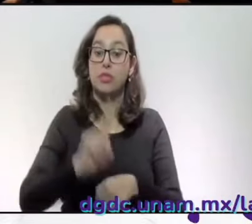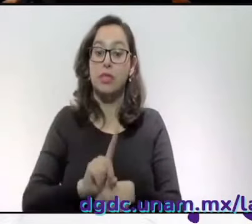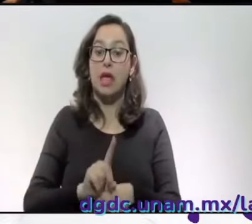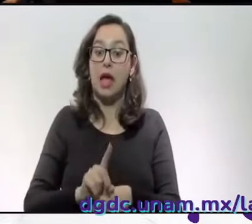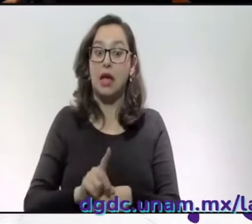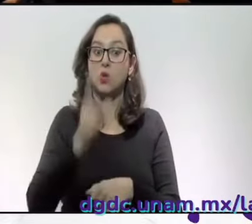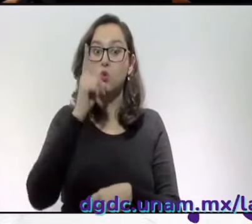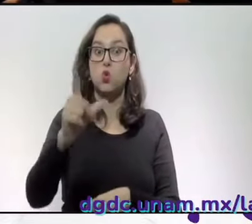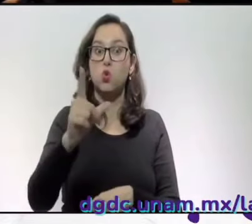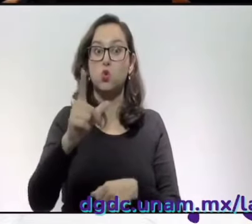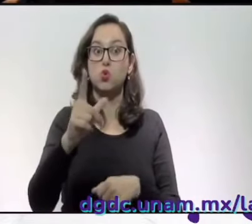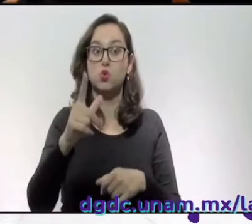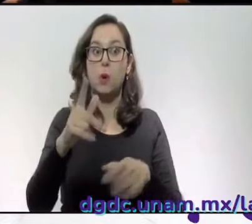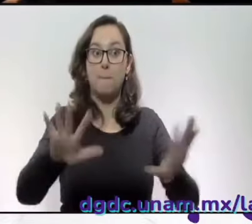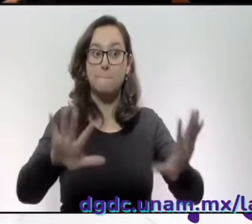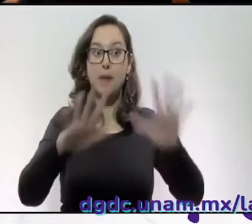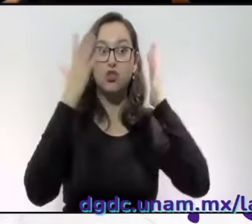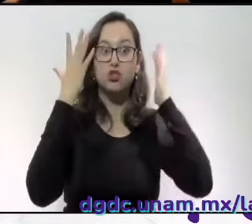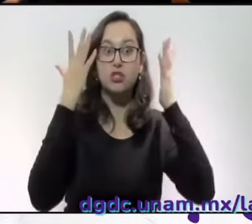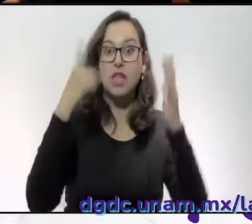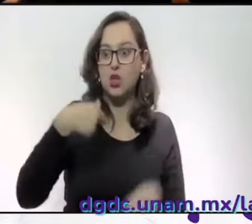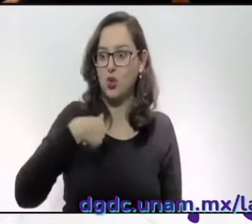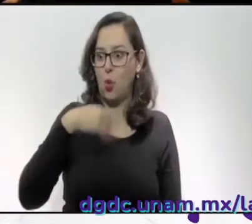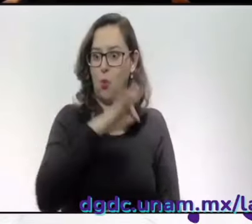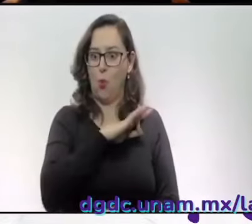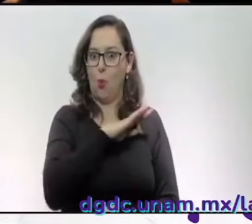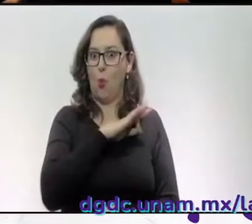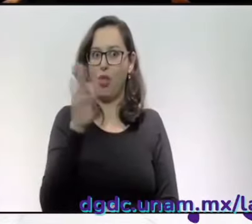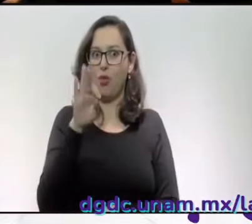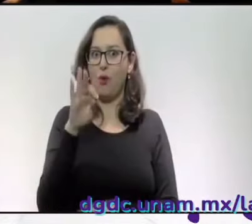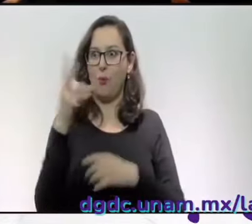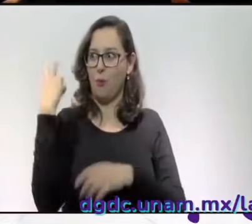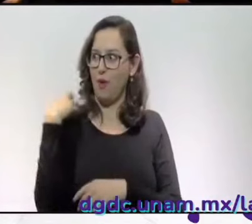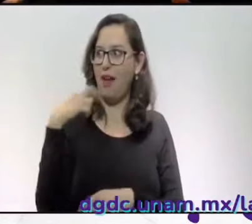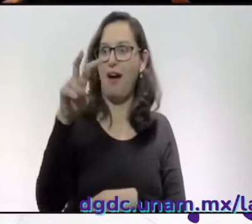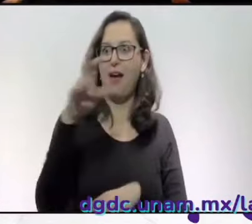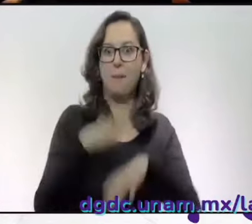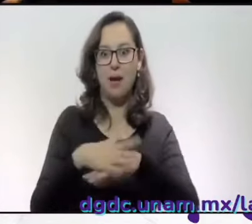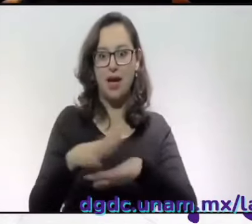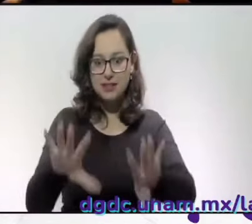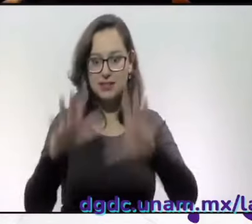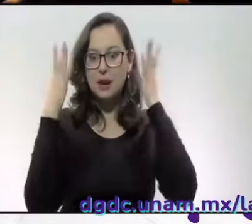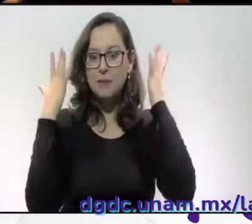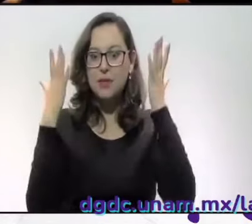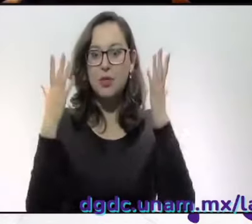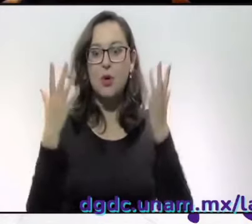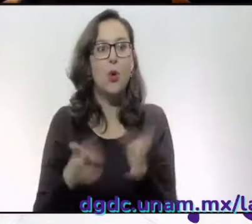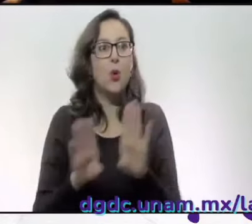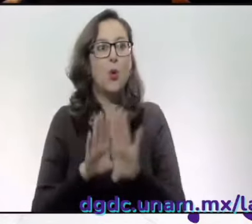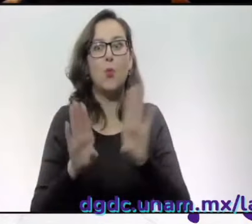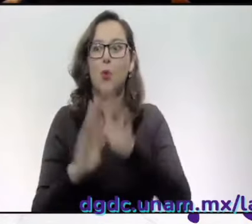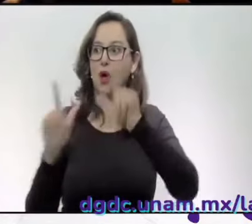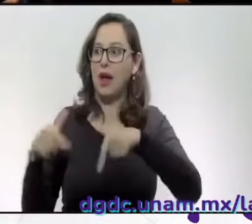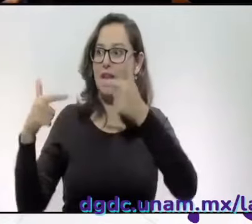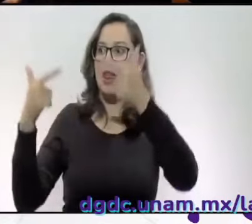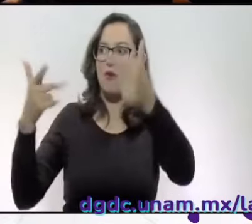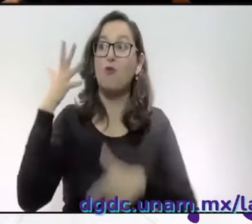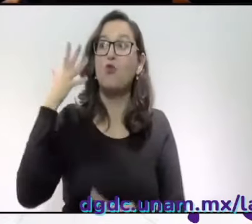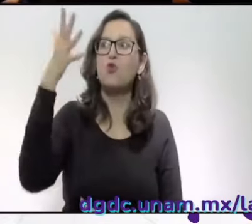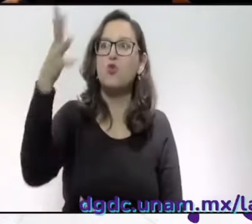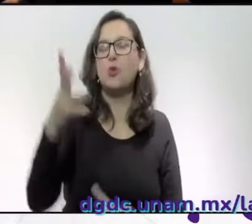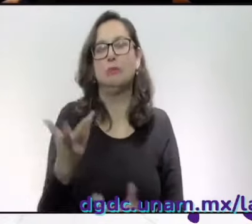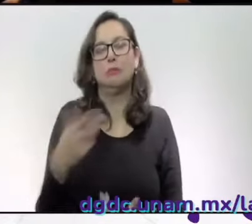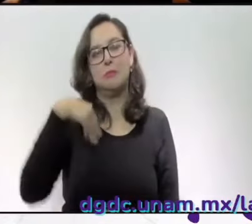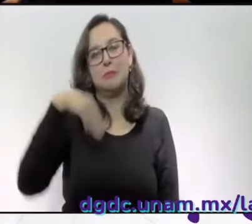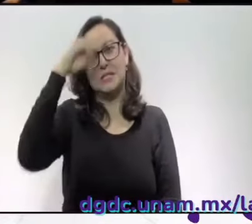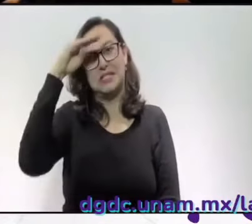luz, si algún día podremos ir a visitar esas estrellas. Digo, no, nosotros seguramente no estaríamos vivos, pero nuestros descendientes, ¿no? Esas cosas también